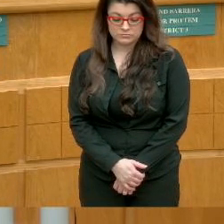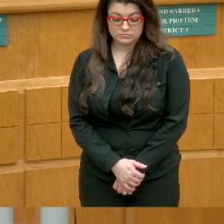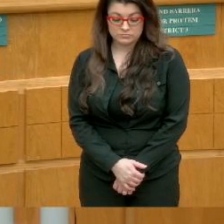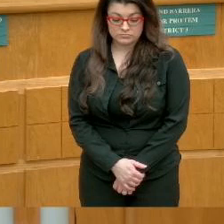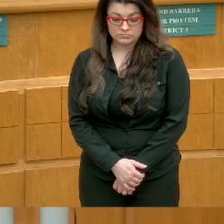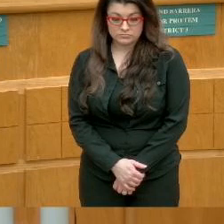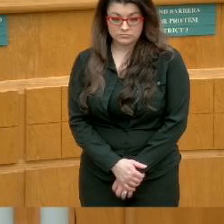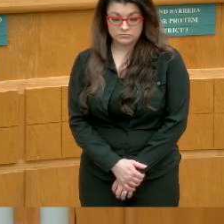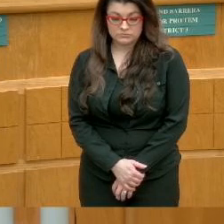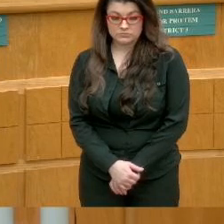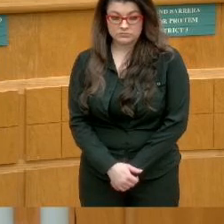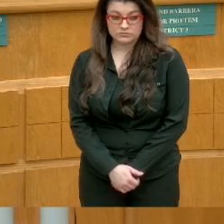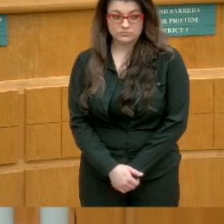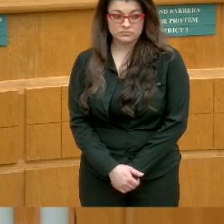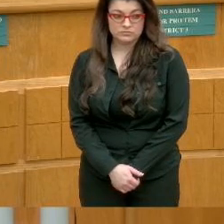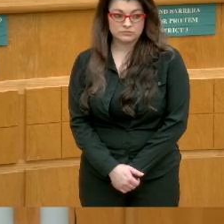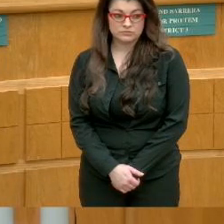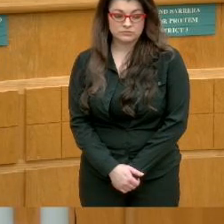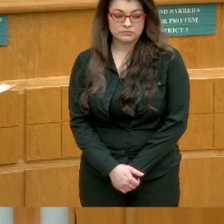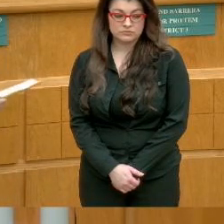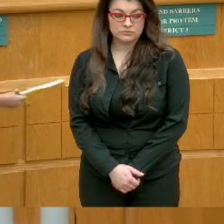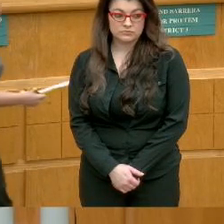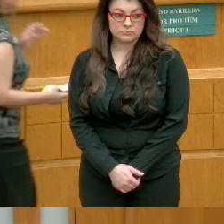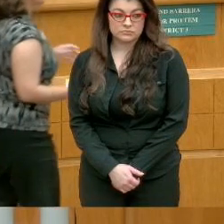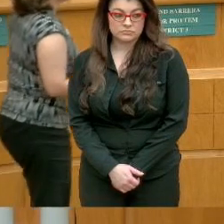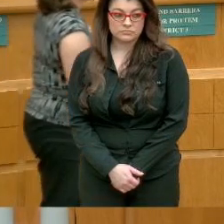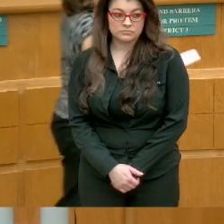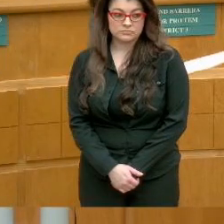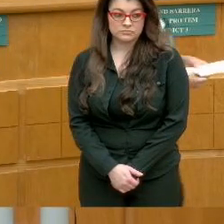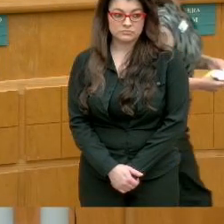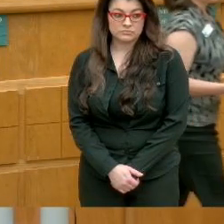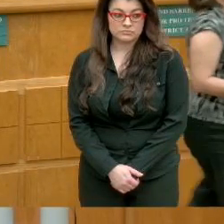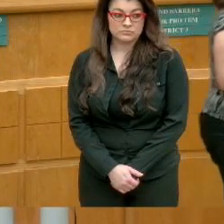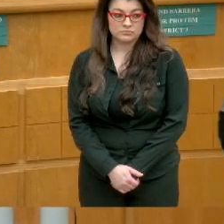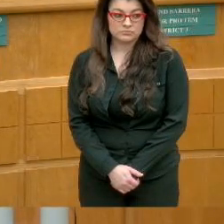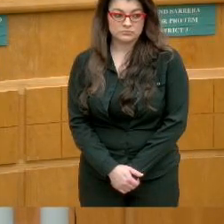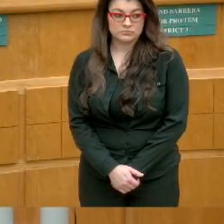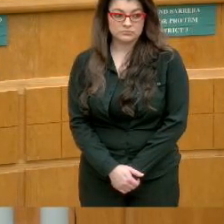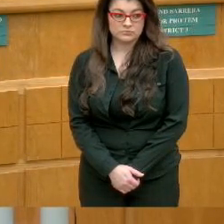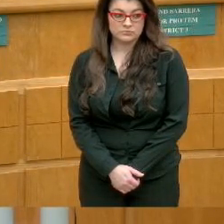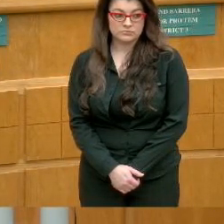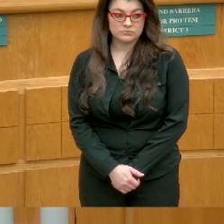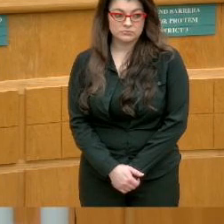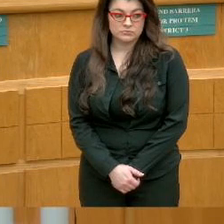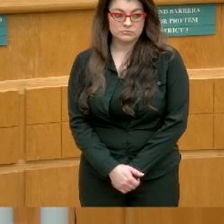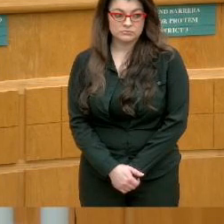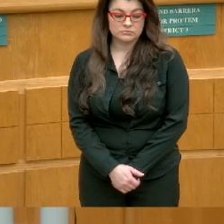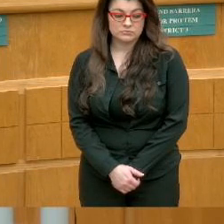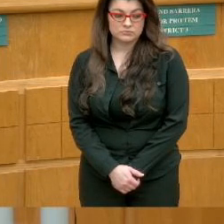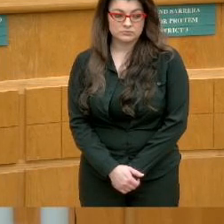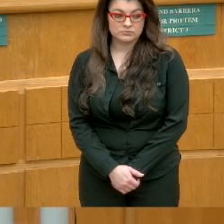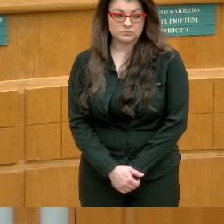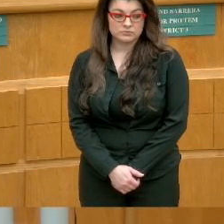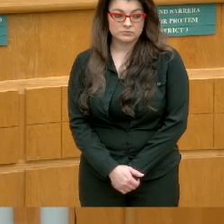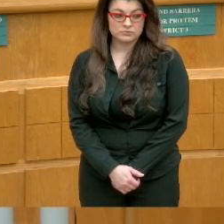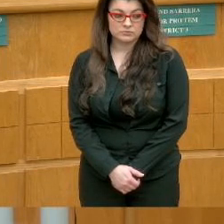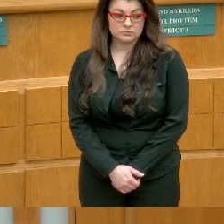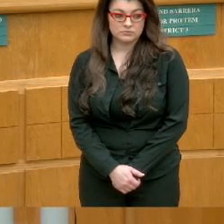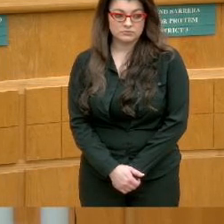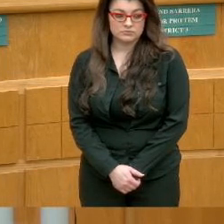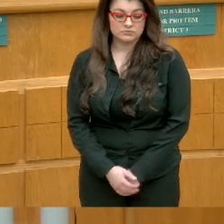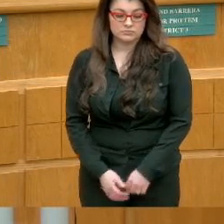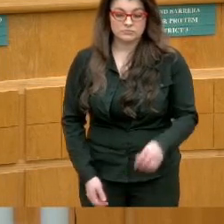indicó que le quiere agradecer a aquellas personas que han traído alimentos gratuitos para algunos empleados del ayuntamiento, entre ellos el restaurante Water Street y